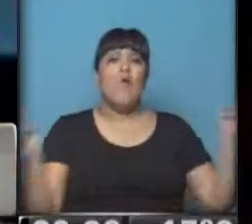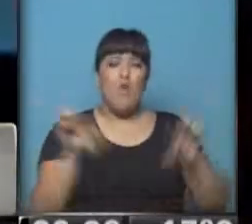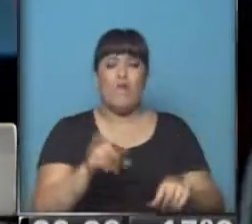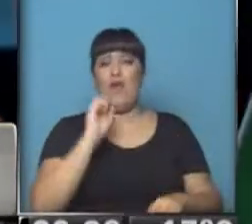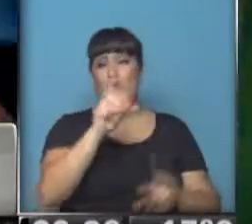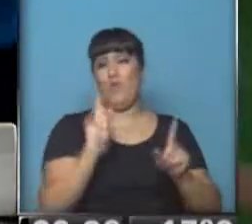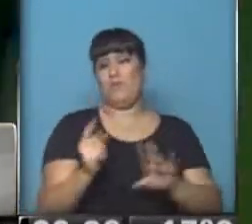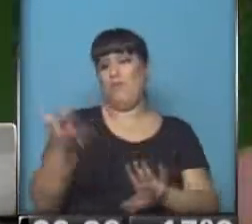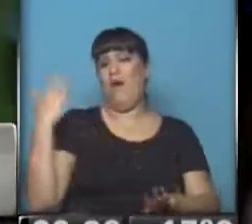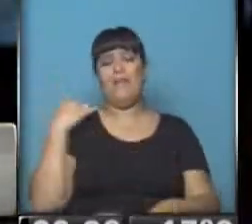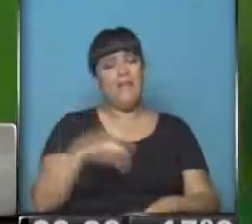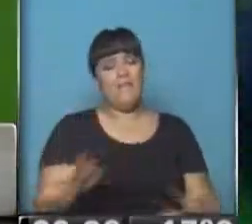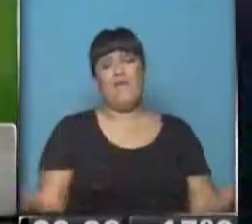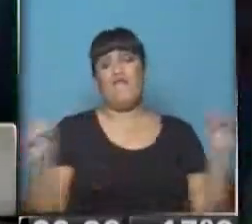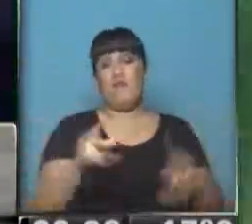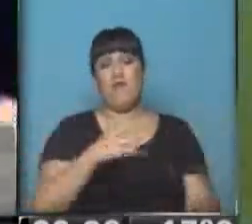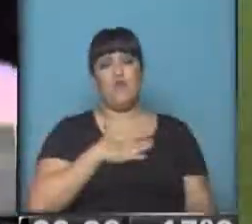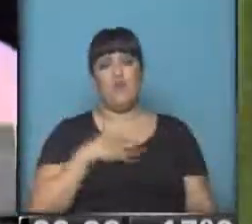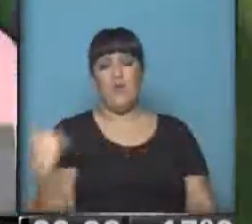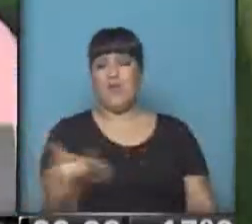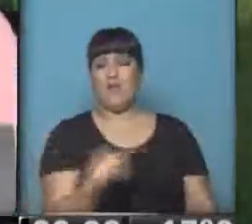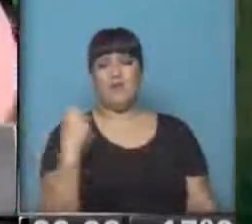que teníamos antes, nuestro.